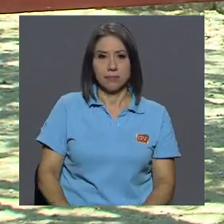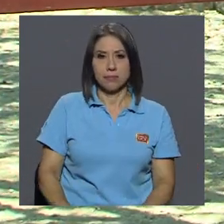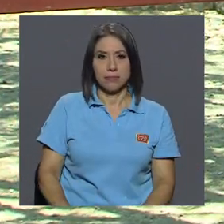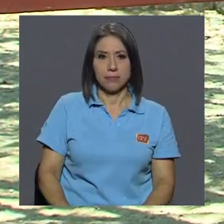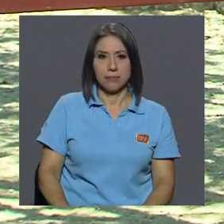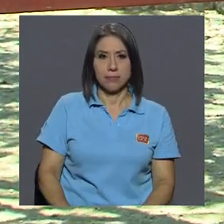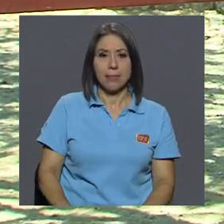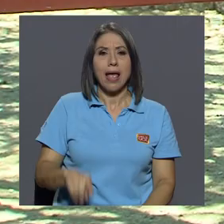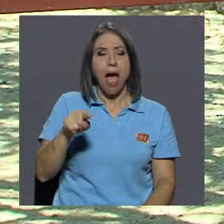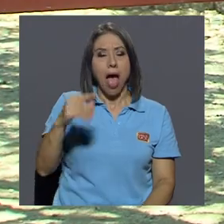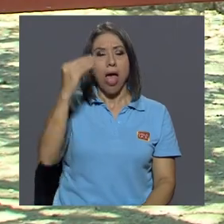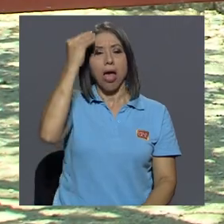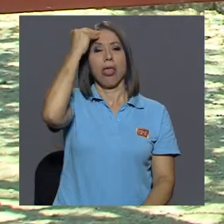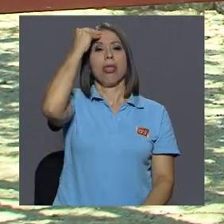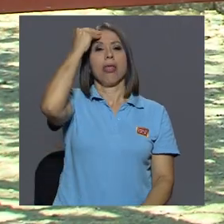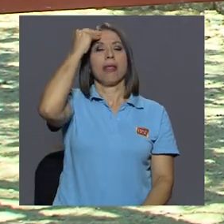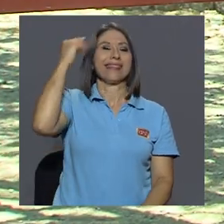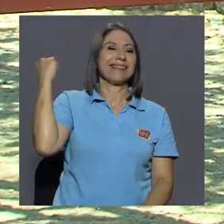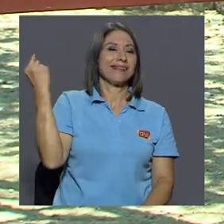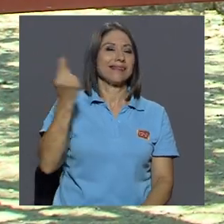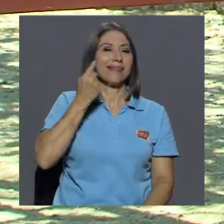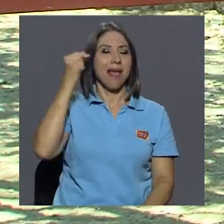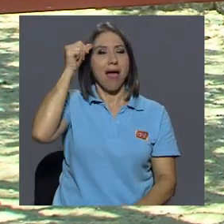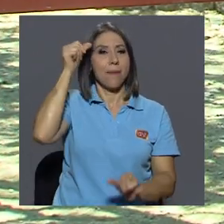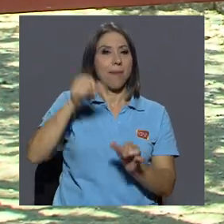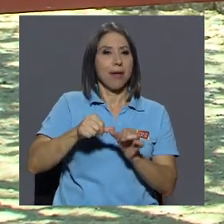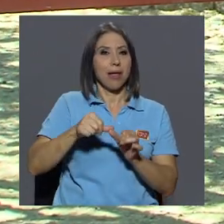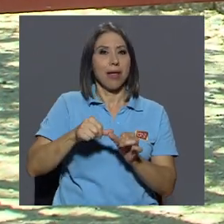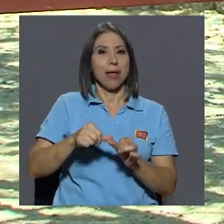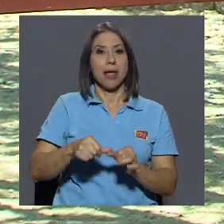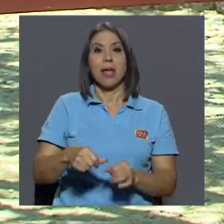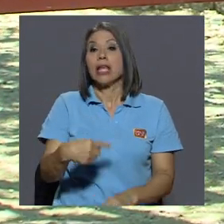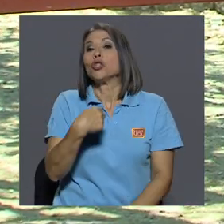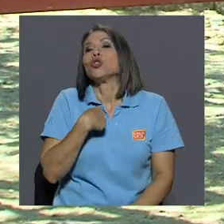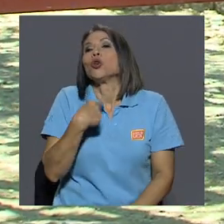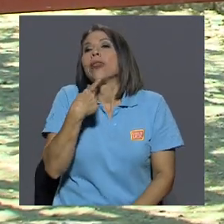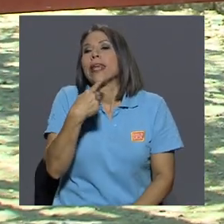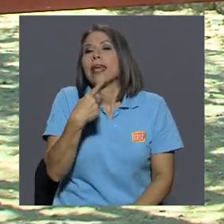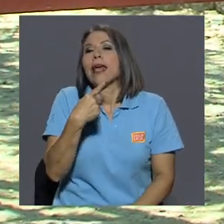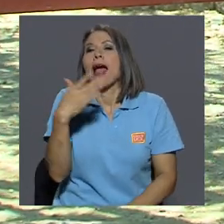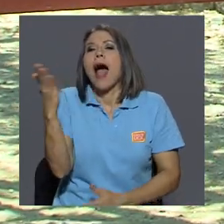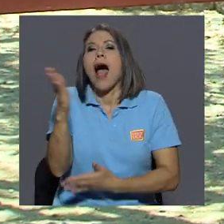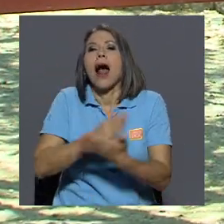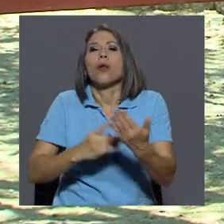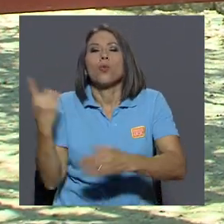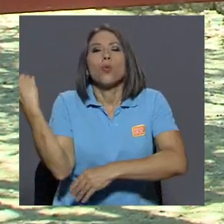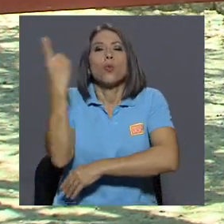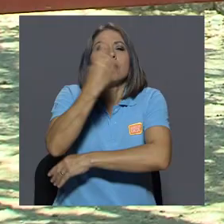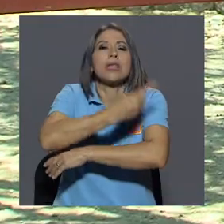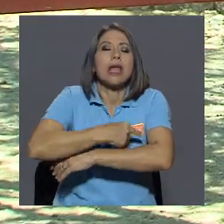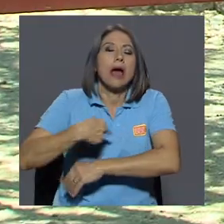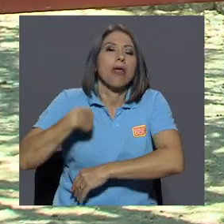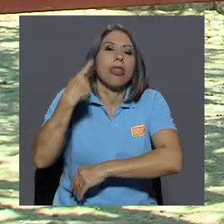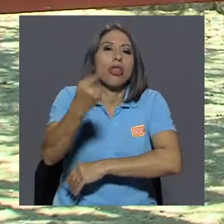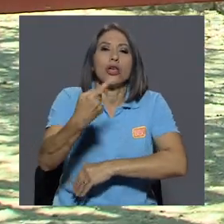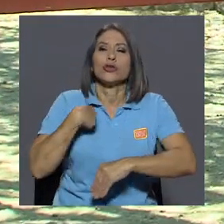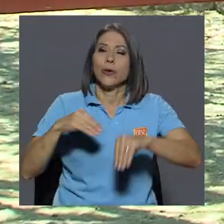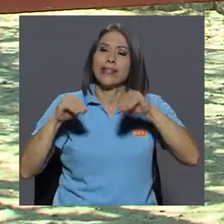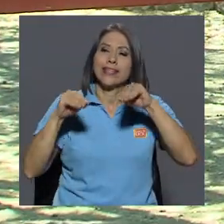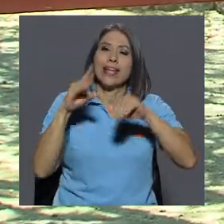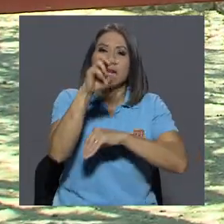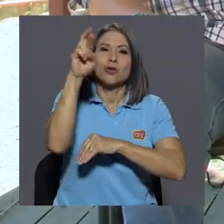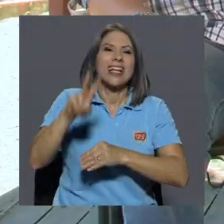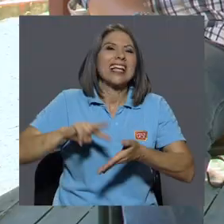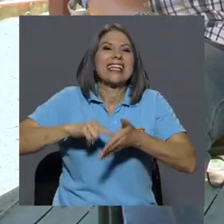Eso me marcó para siempre. Entonces dije, algún día le enseñaré a Costa Rica qué es montar un